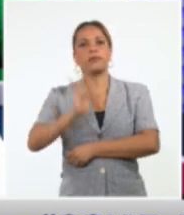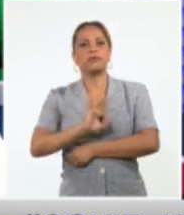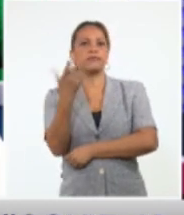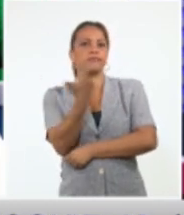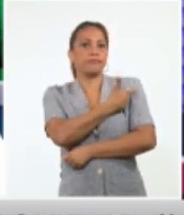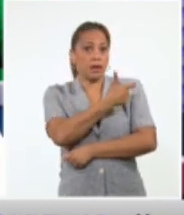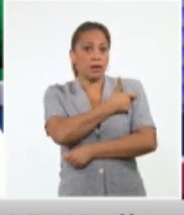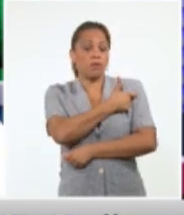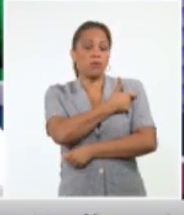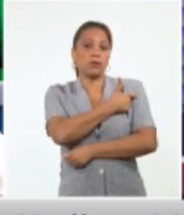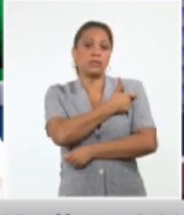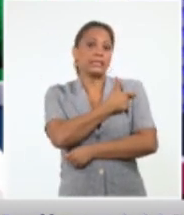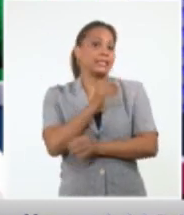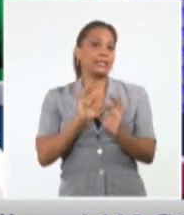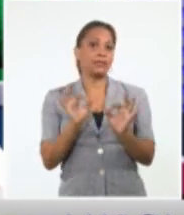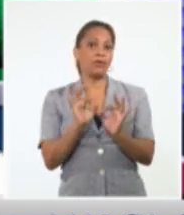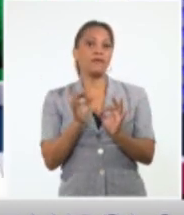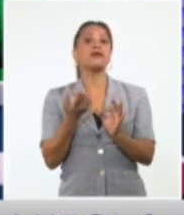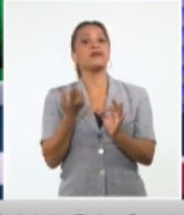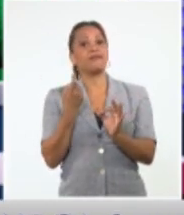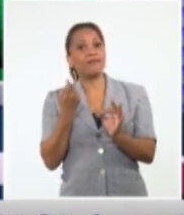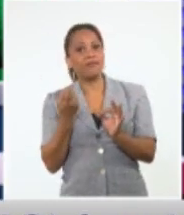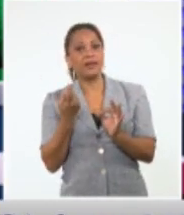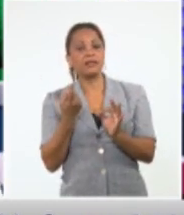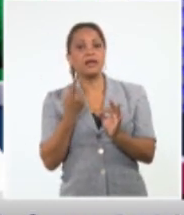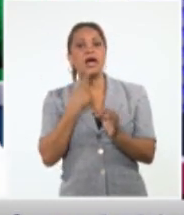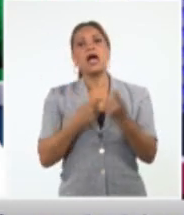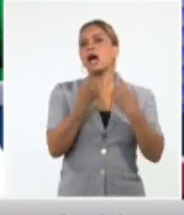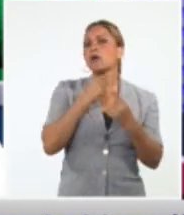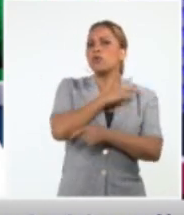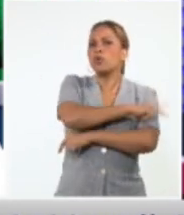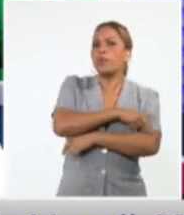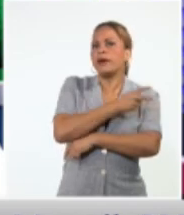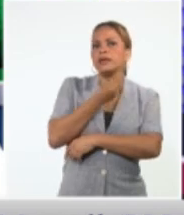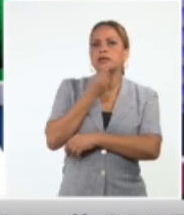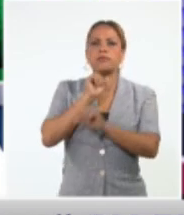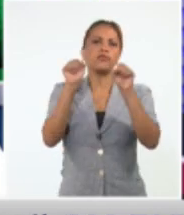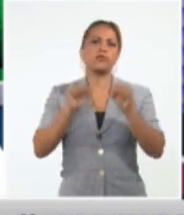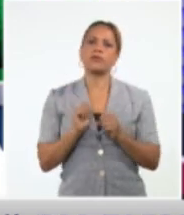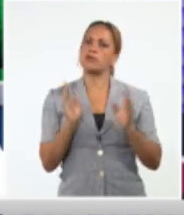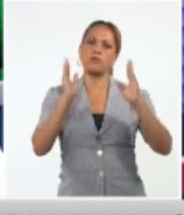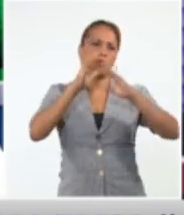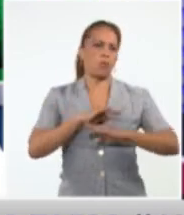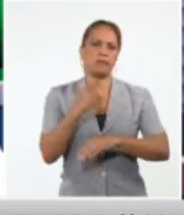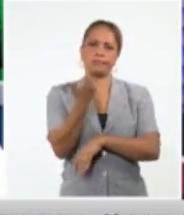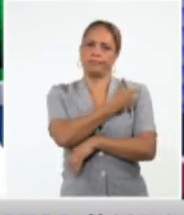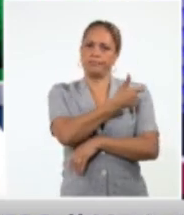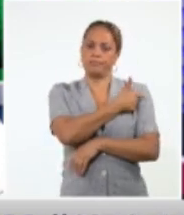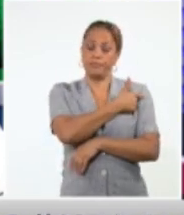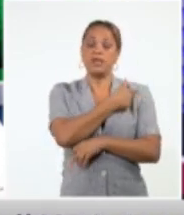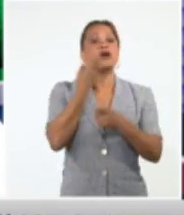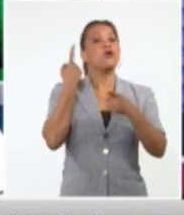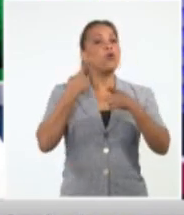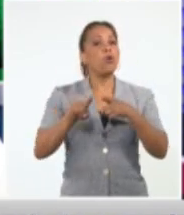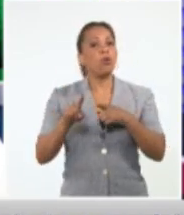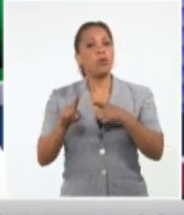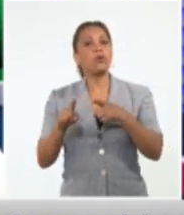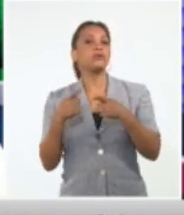de cobertura de la vacuna. Unos porque no tienen las posibilidades de su adquisición y otros por las